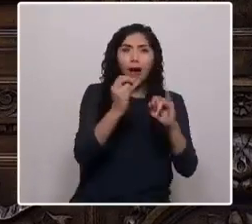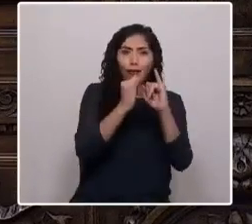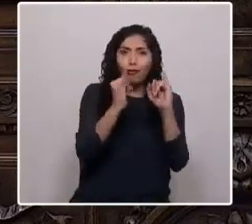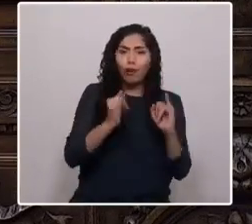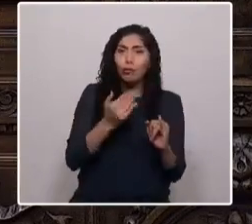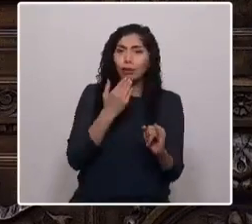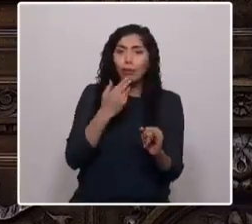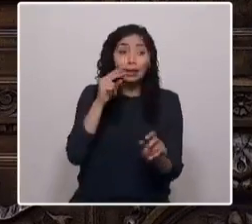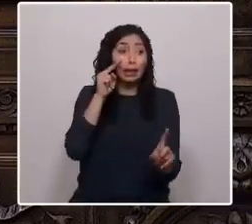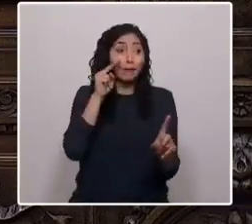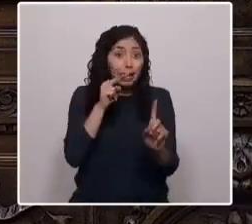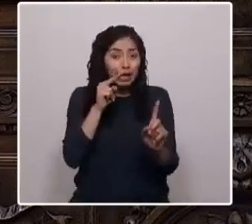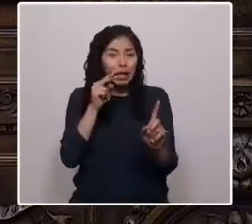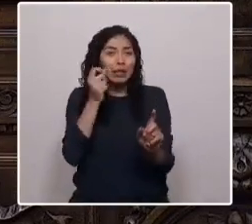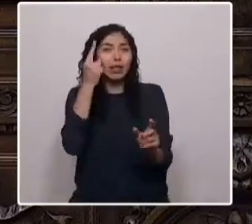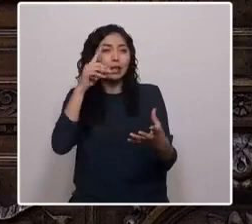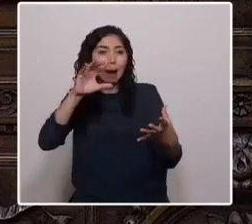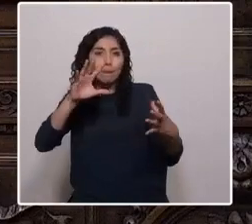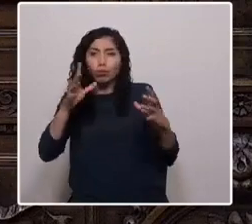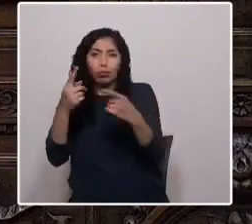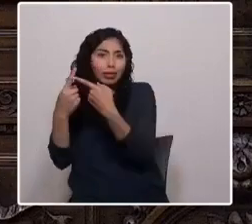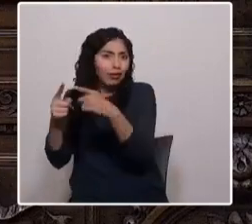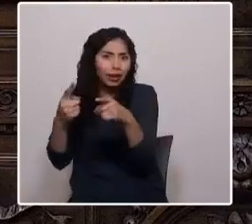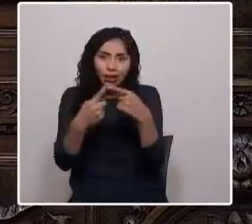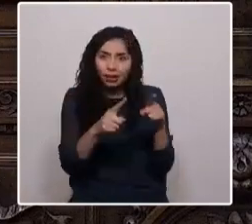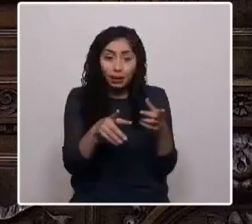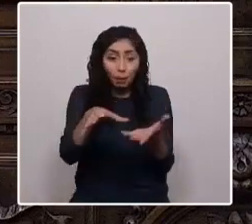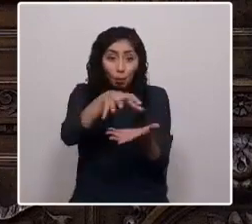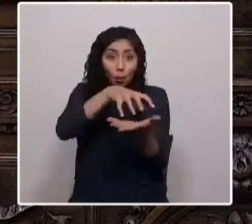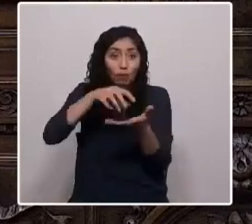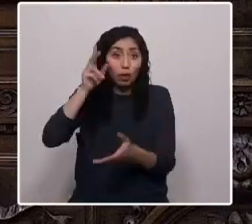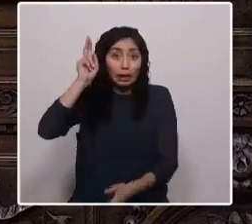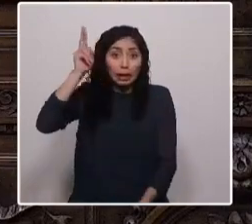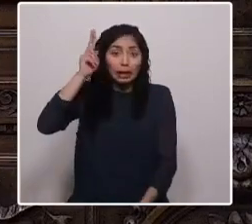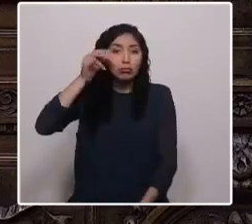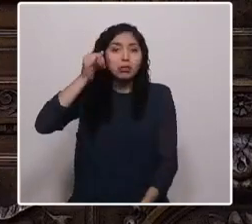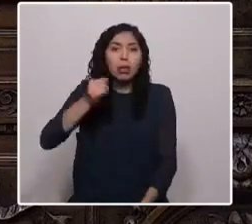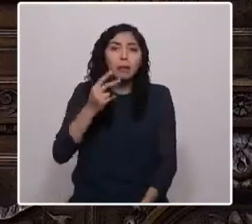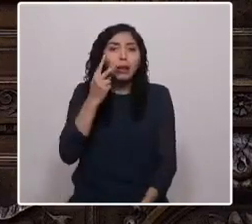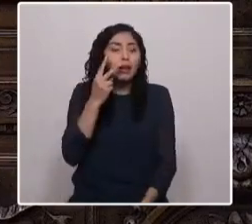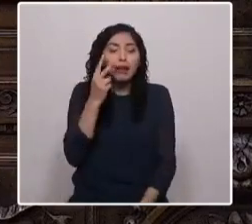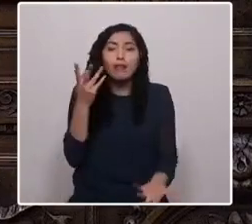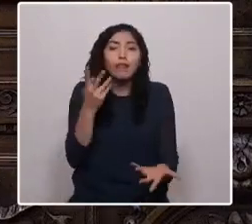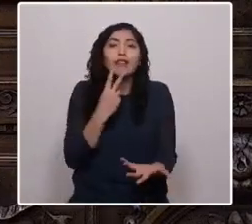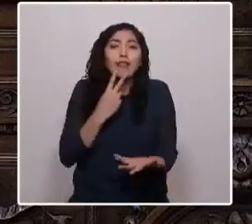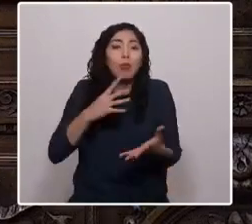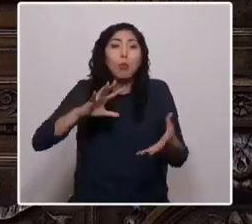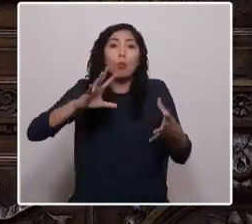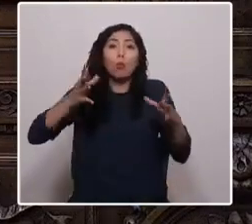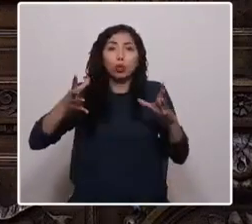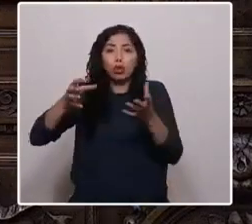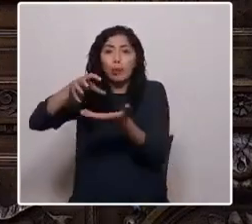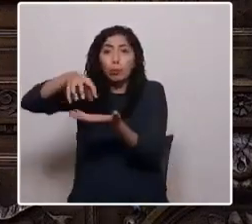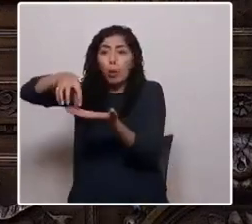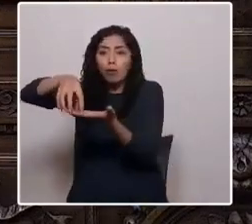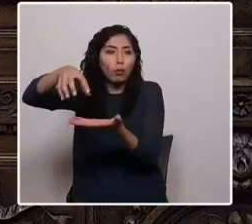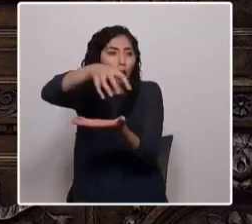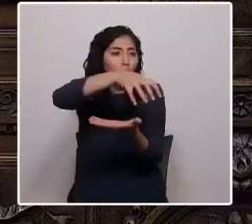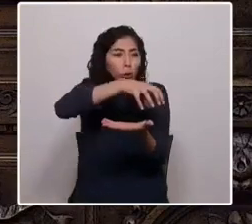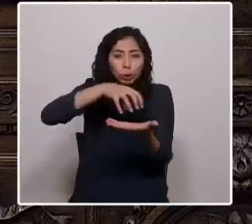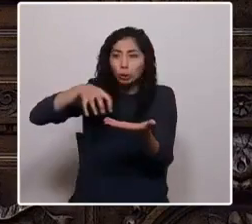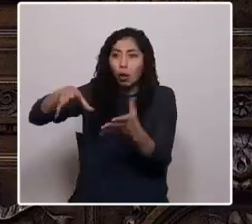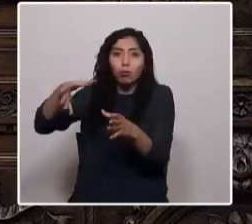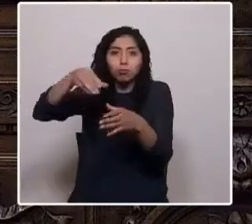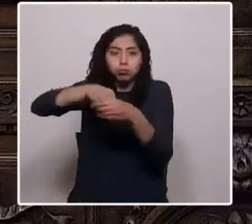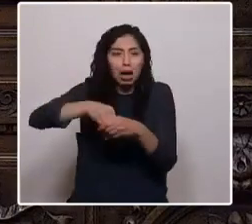entender el mundo los pueblos indígenas hemos vivido siempre en un mundo plurinacional siempre aceptando y aprendiendo otras